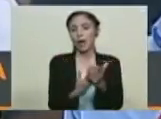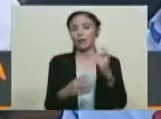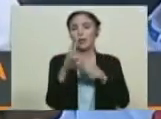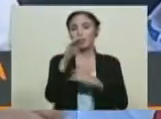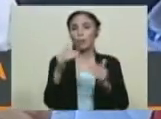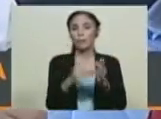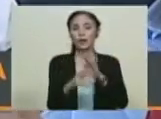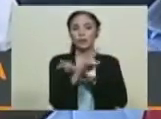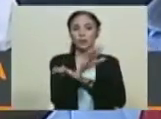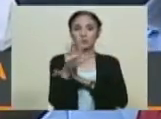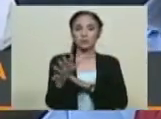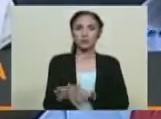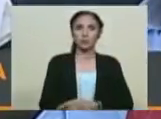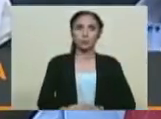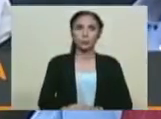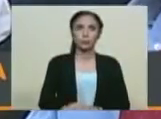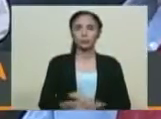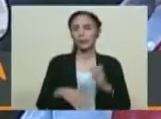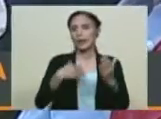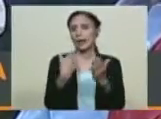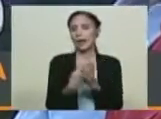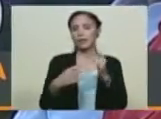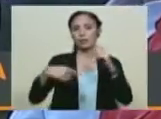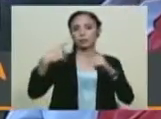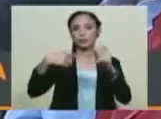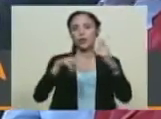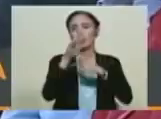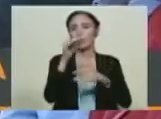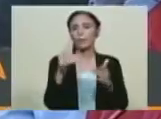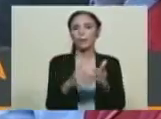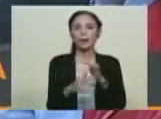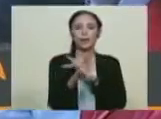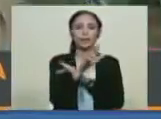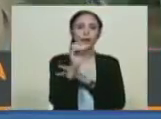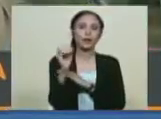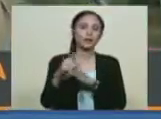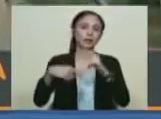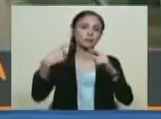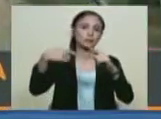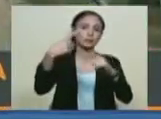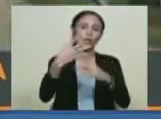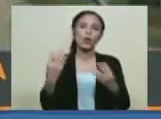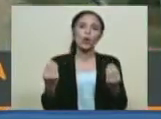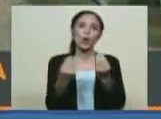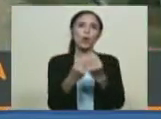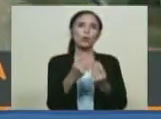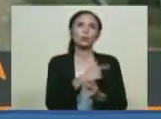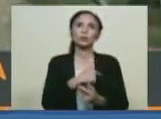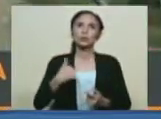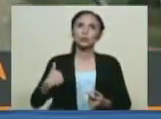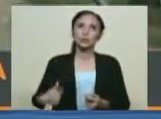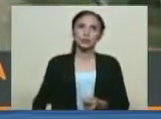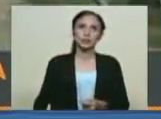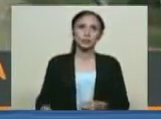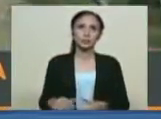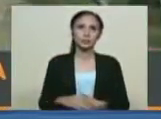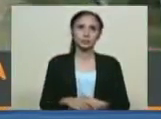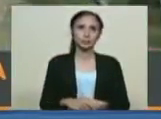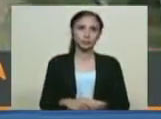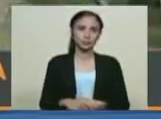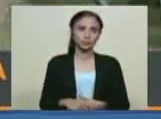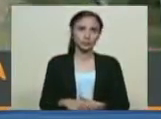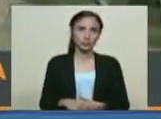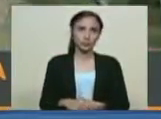2025, de aquí al 2030, de aquí al 2100 con la China, porque la China es la potencia